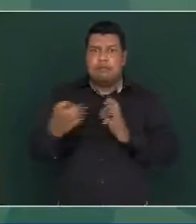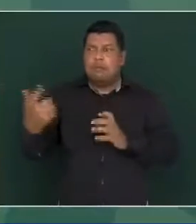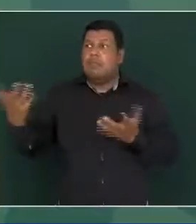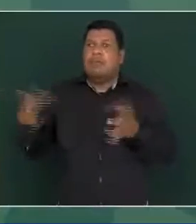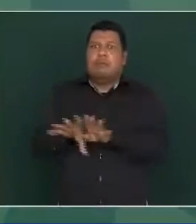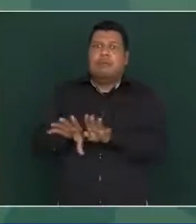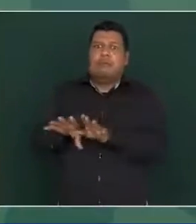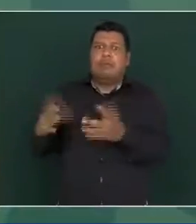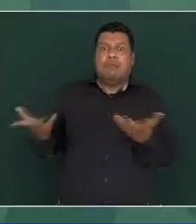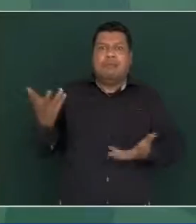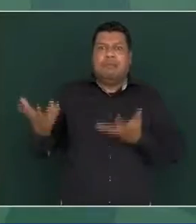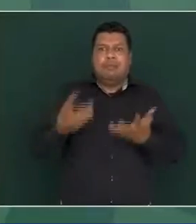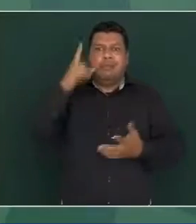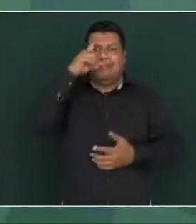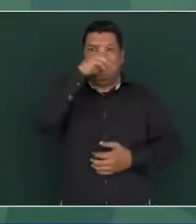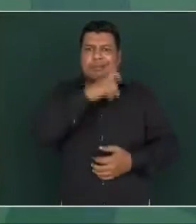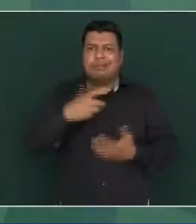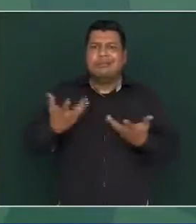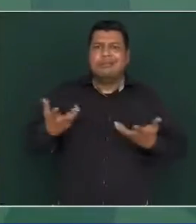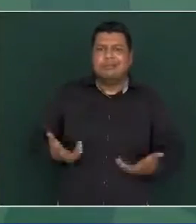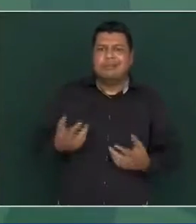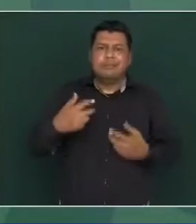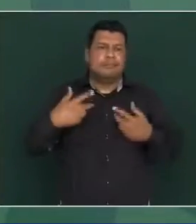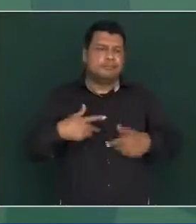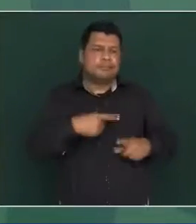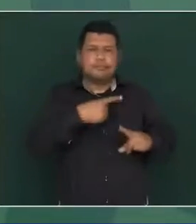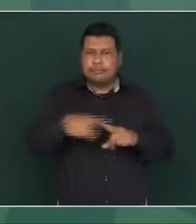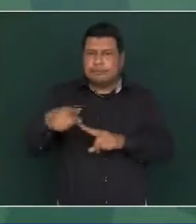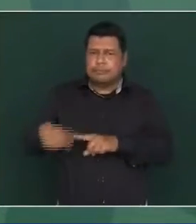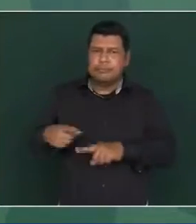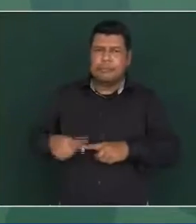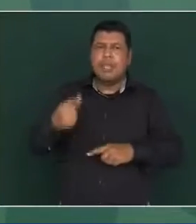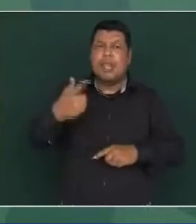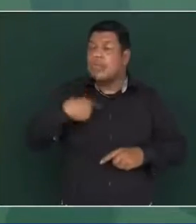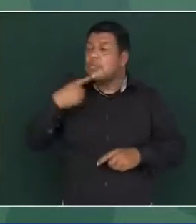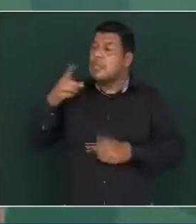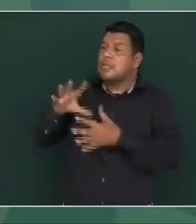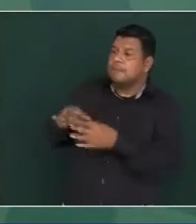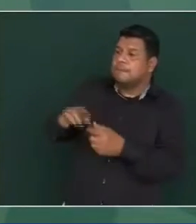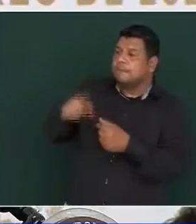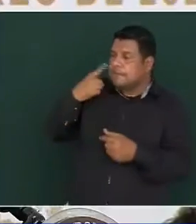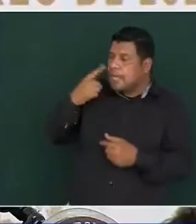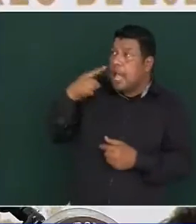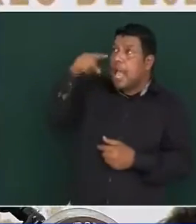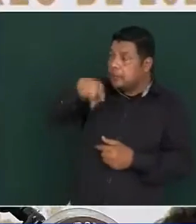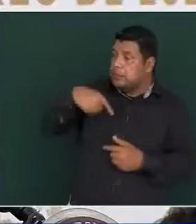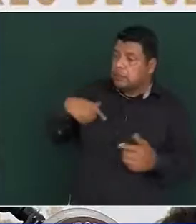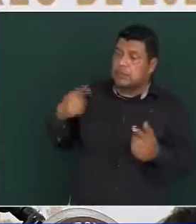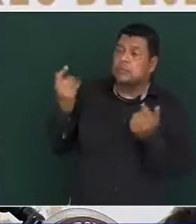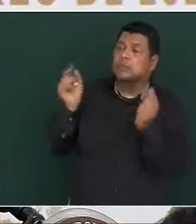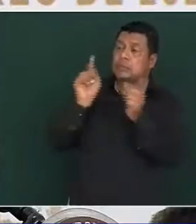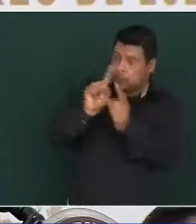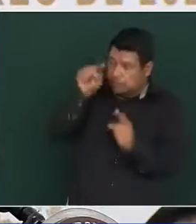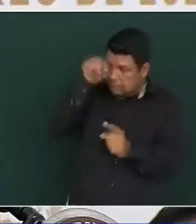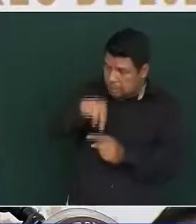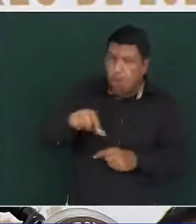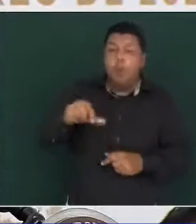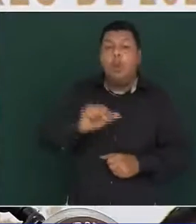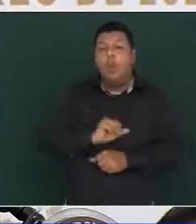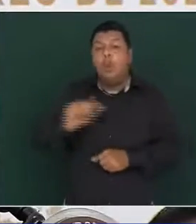personas es un poco complicado. Tenemos algunas, ya se les está dando la indicación que los esperamos ahí en la instalación, pero